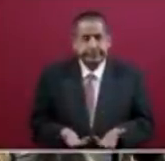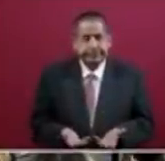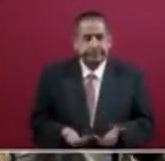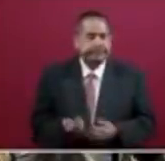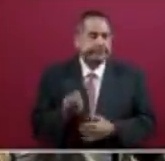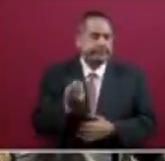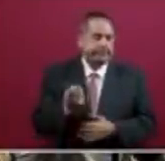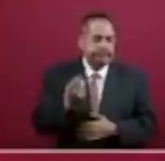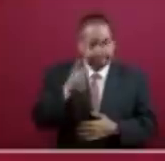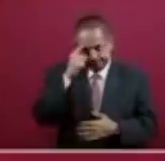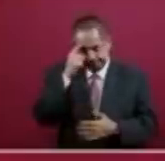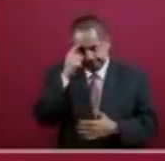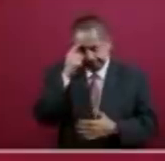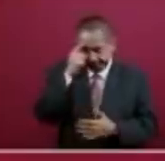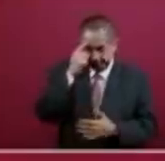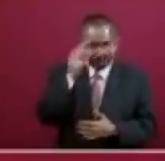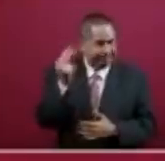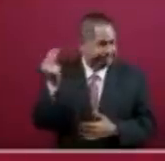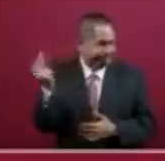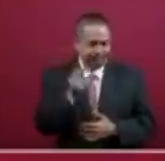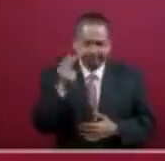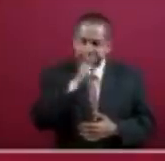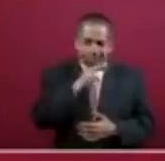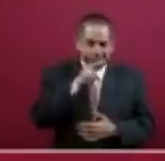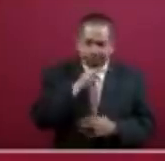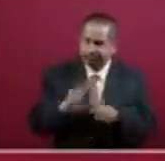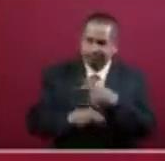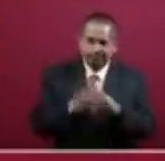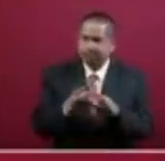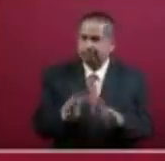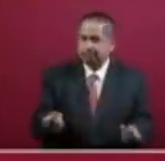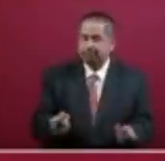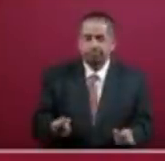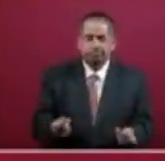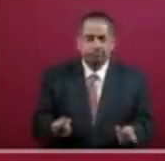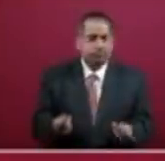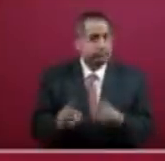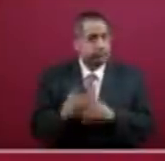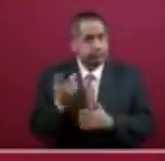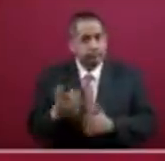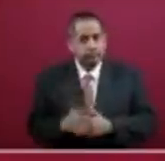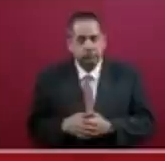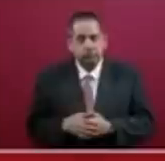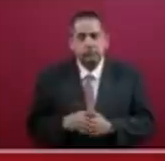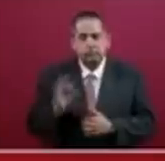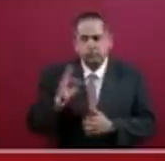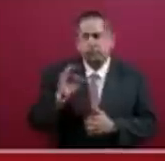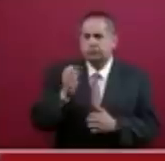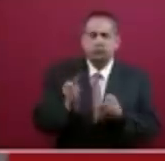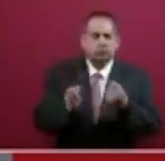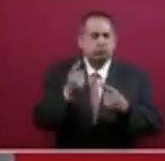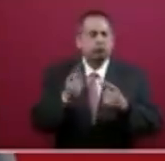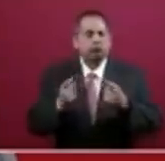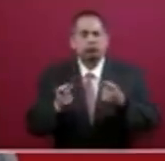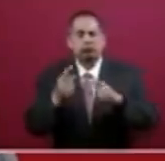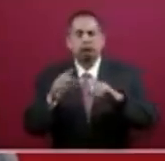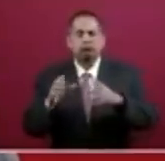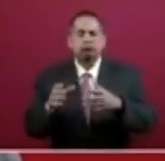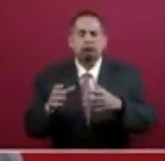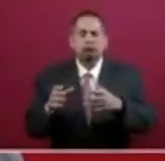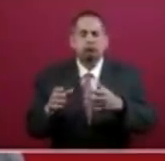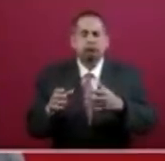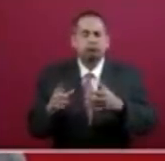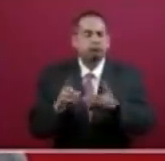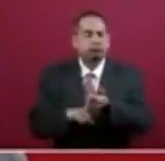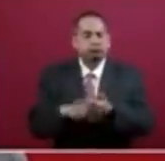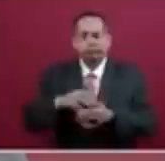Entonces, ya queremos resolver esto, porque sí, con los elementos que